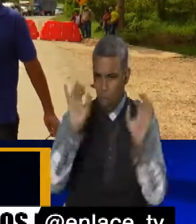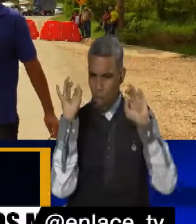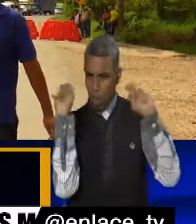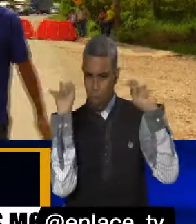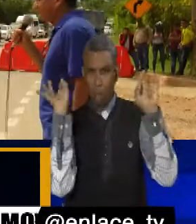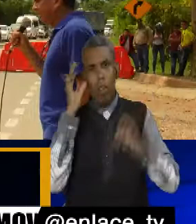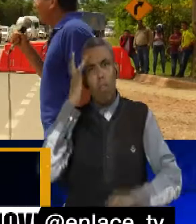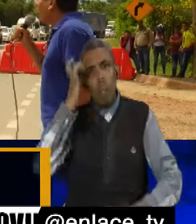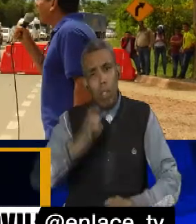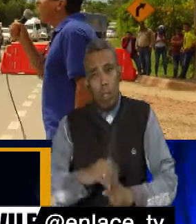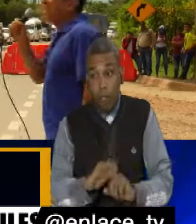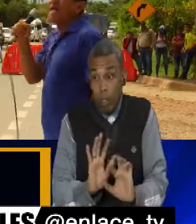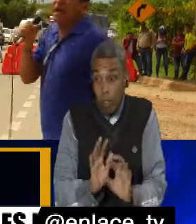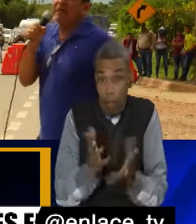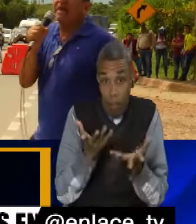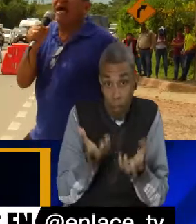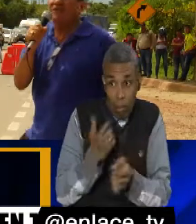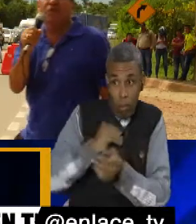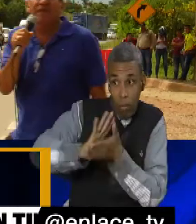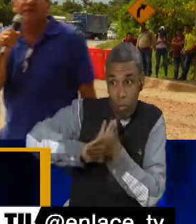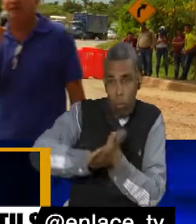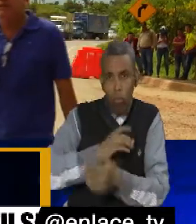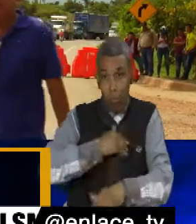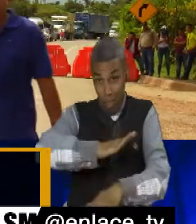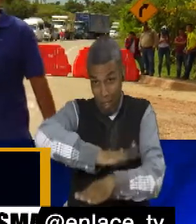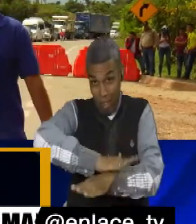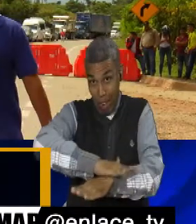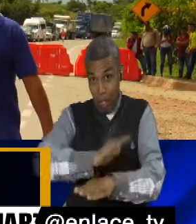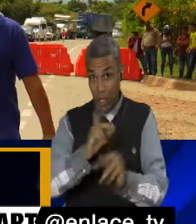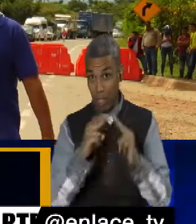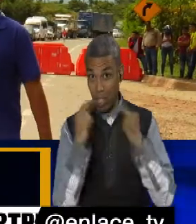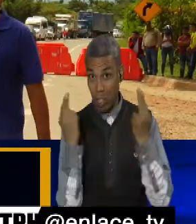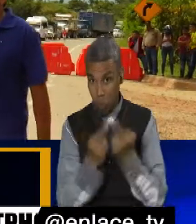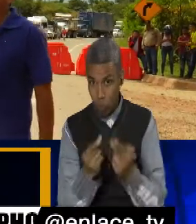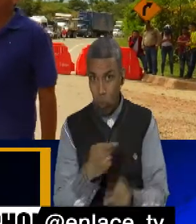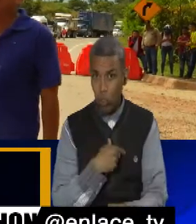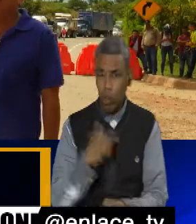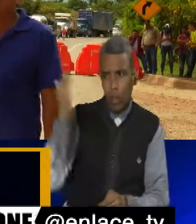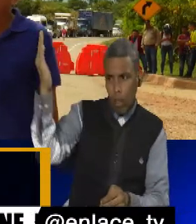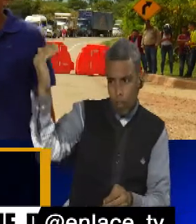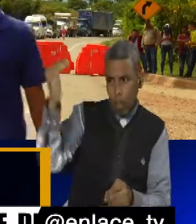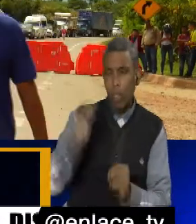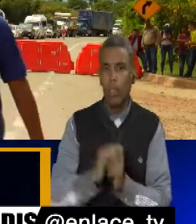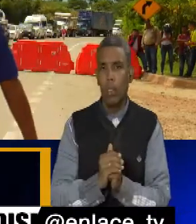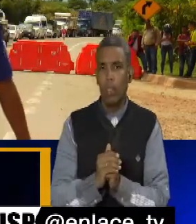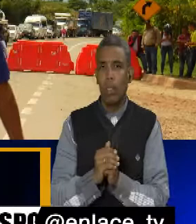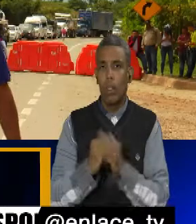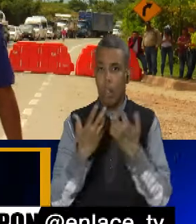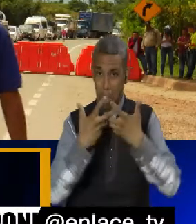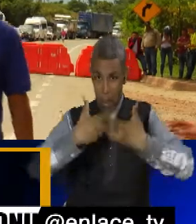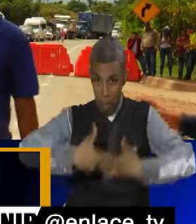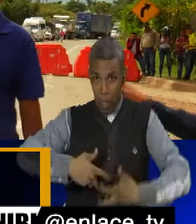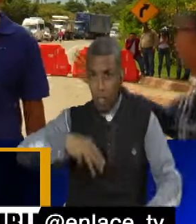voz de ellos y es lo que nos van a decir esta tarde en la reunión que tenemos programada con el representante de la firma Mota